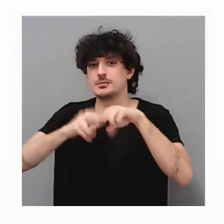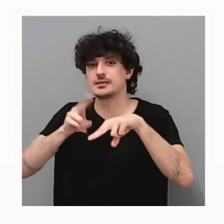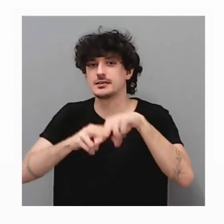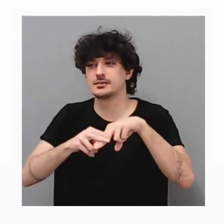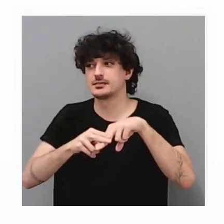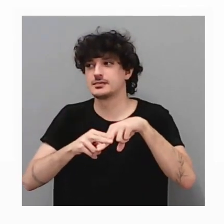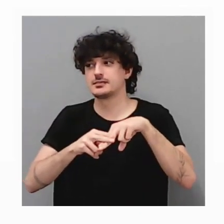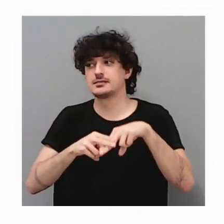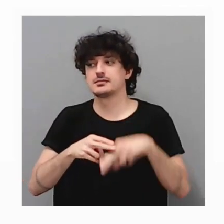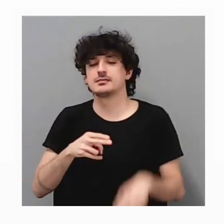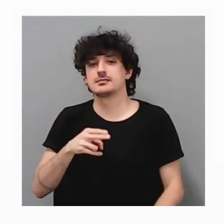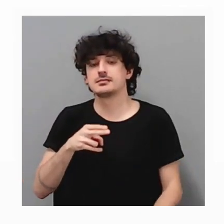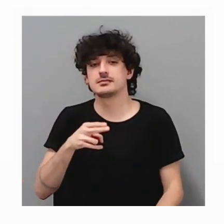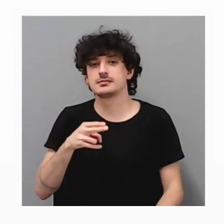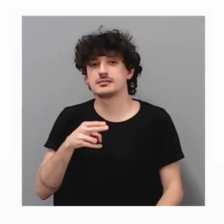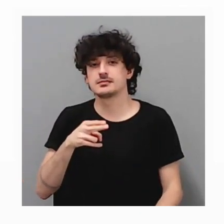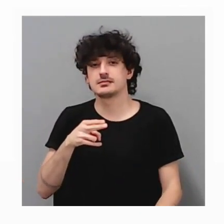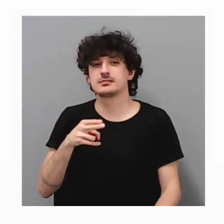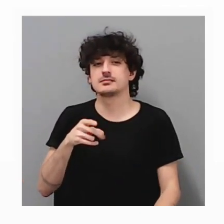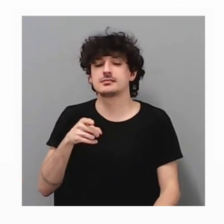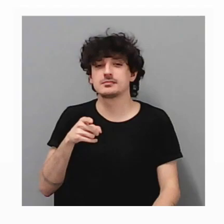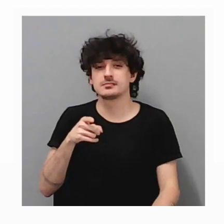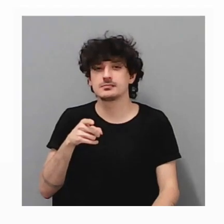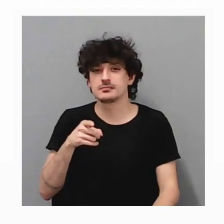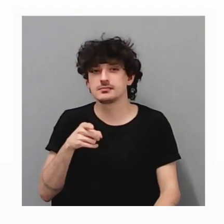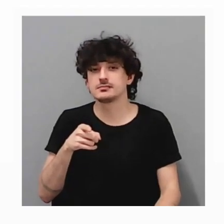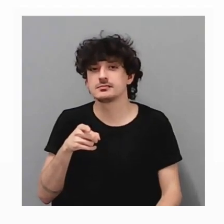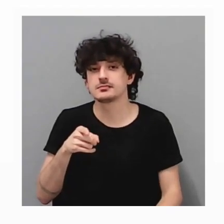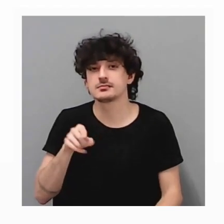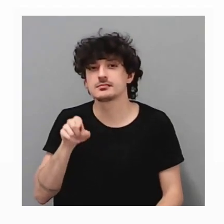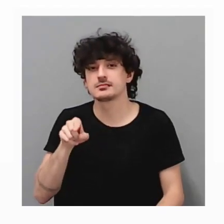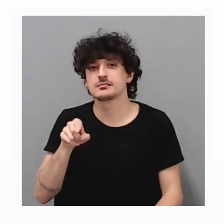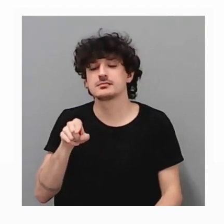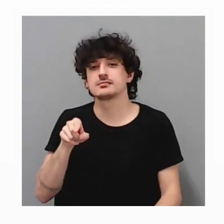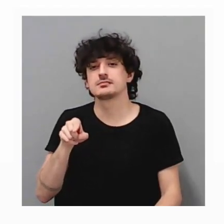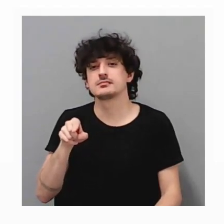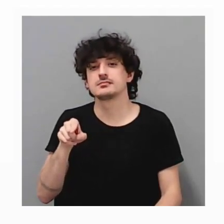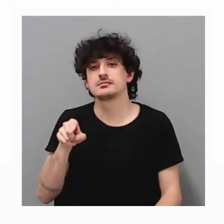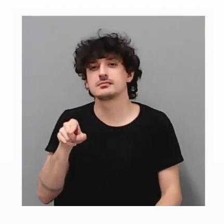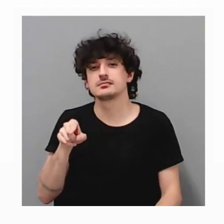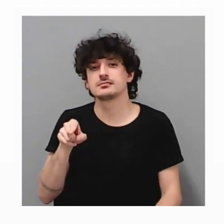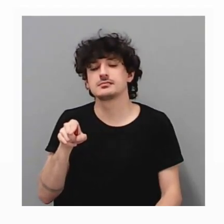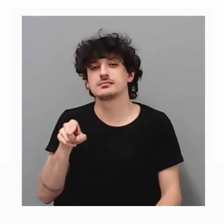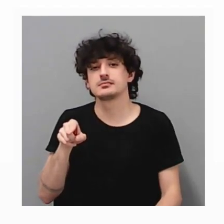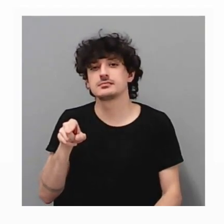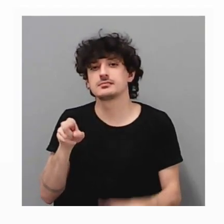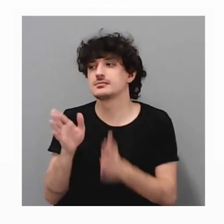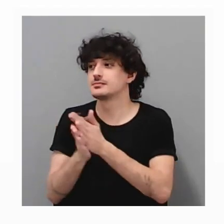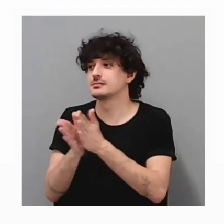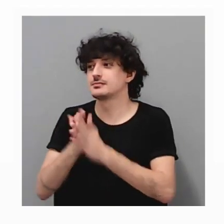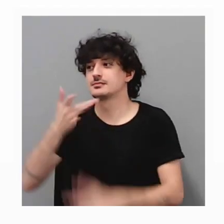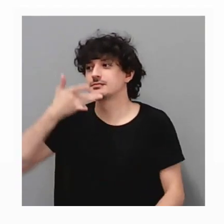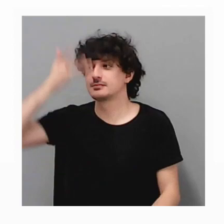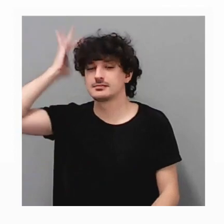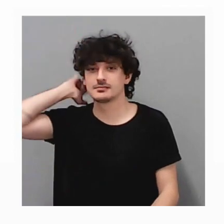la encargada de que estemos ya en 3 continentes y dentro de poco vayamos a Asia. Y mi compañera rubia es la